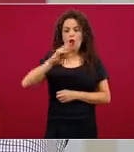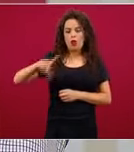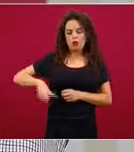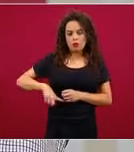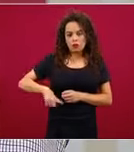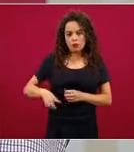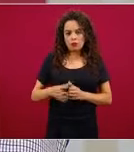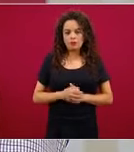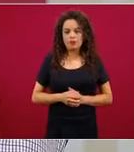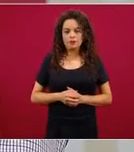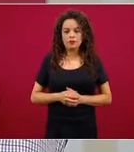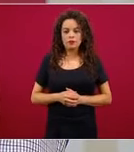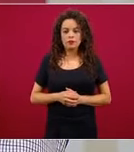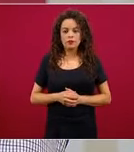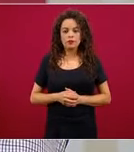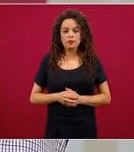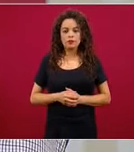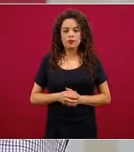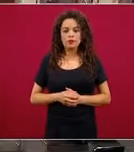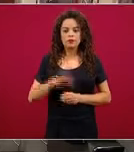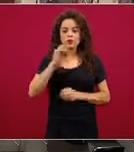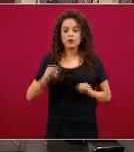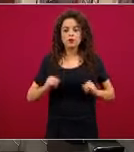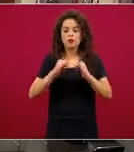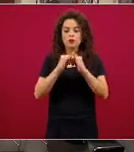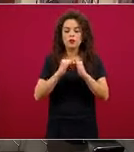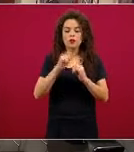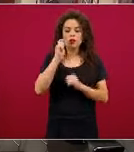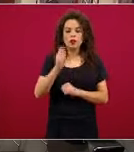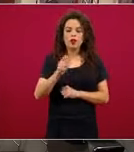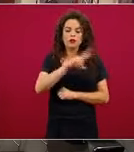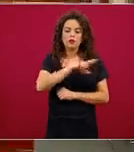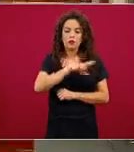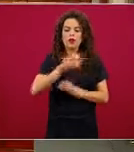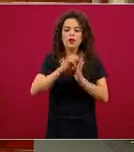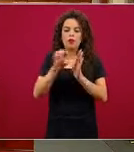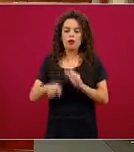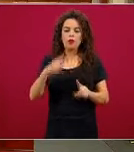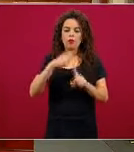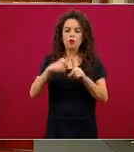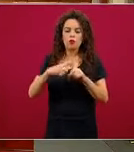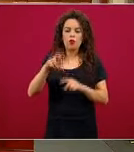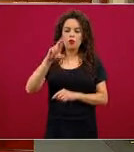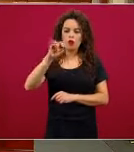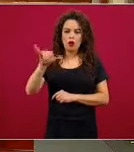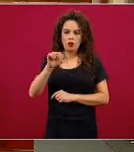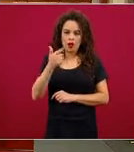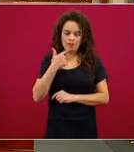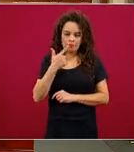de asistencia privada como hoy lo conforma Cruz Roja y algunas otras ONGs.